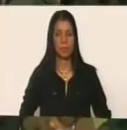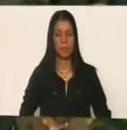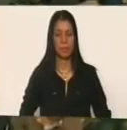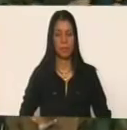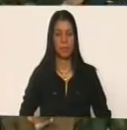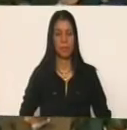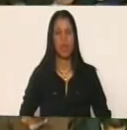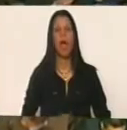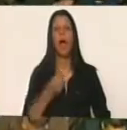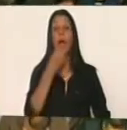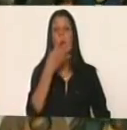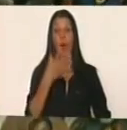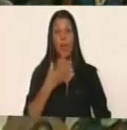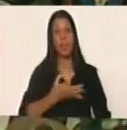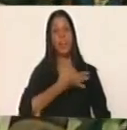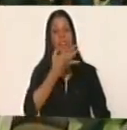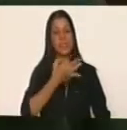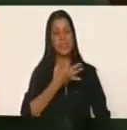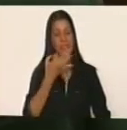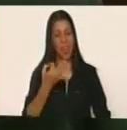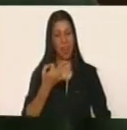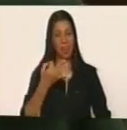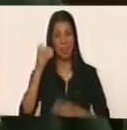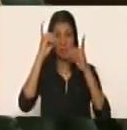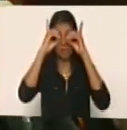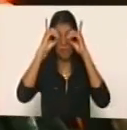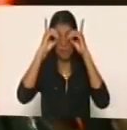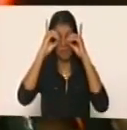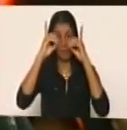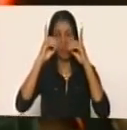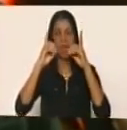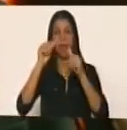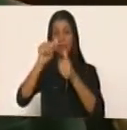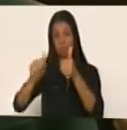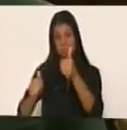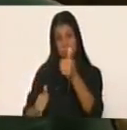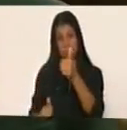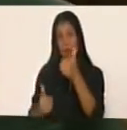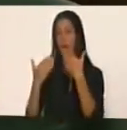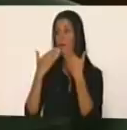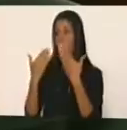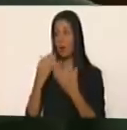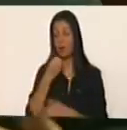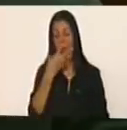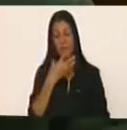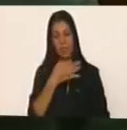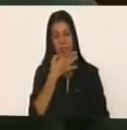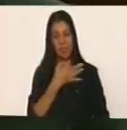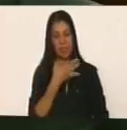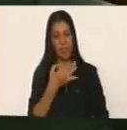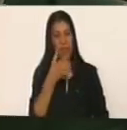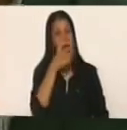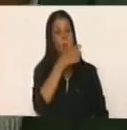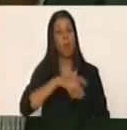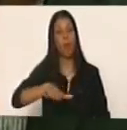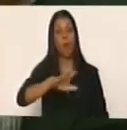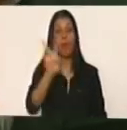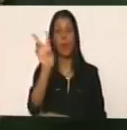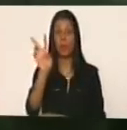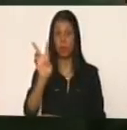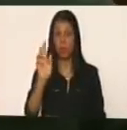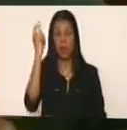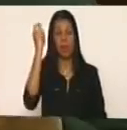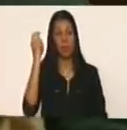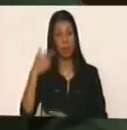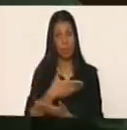Sí, bueno, muy buenas tardes, Presidenta, además miembros de la Junta Directiva, colegas constituyentes y pueblo venezolano.